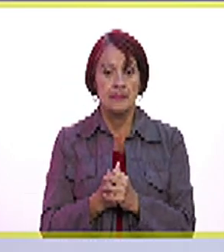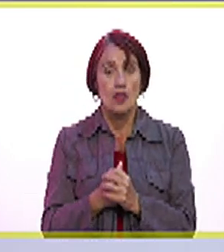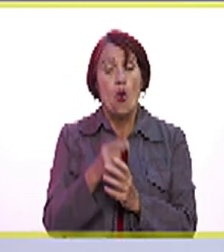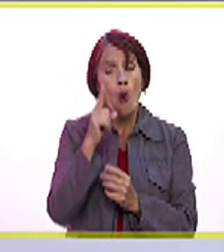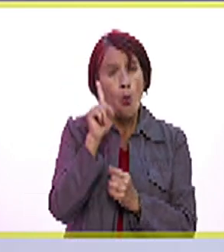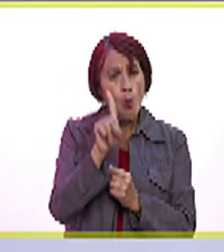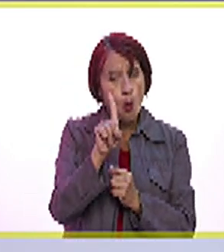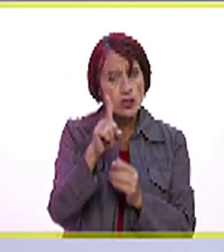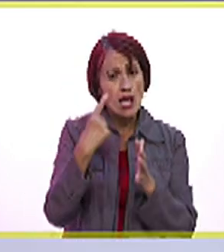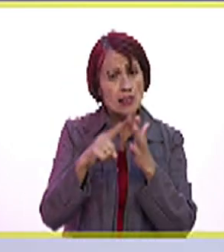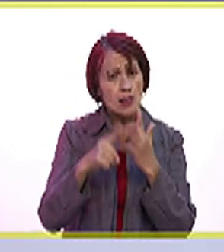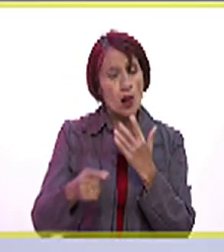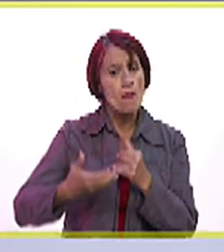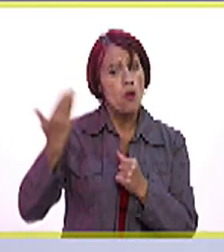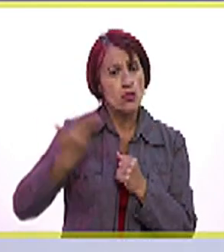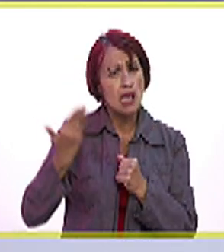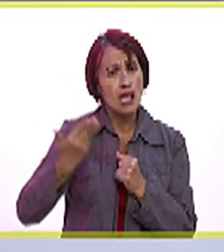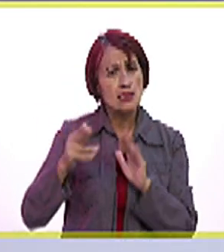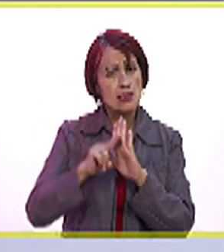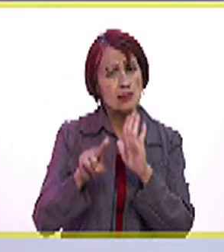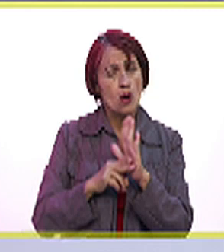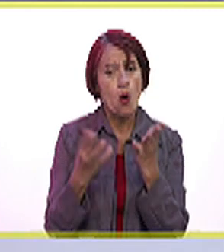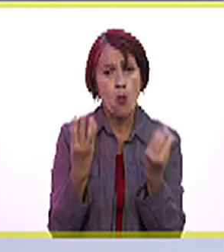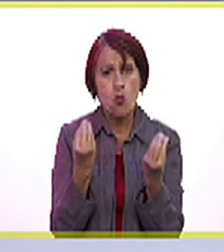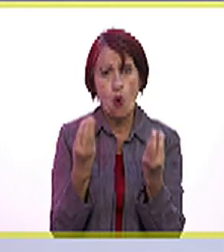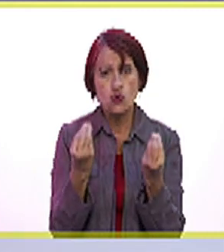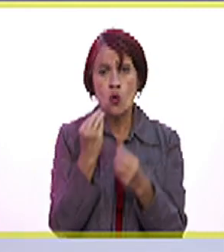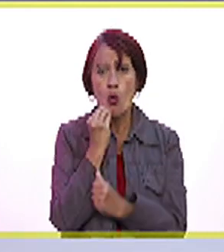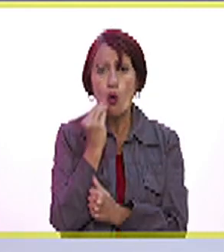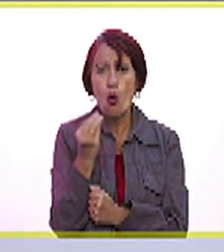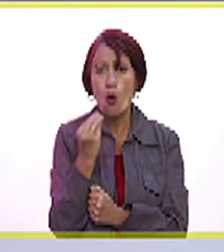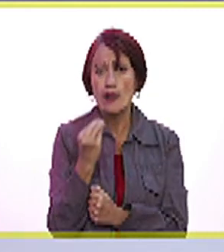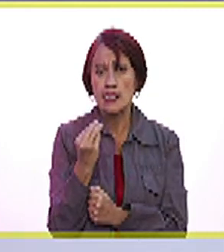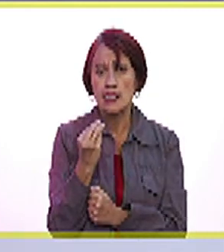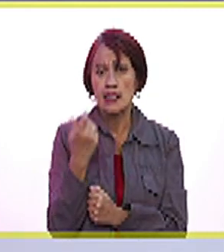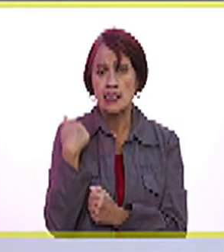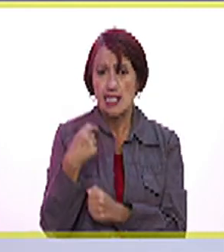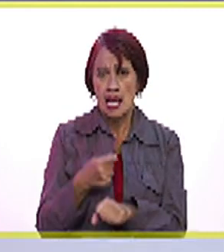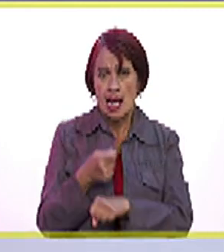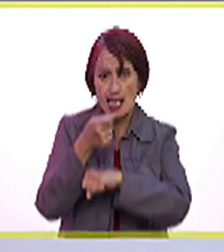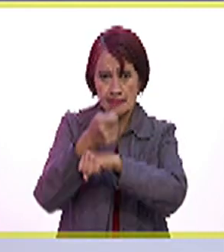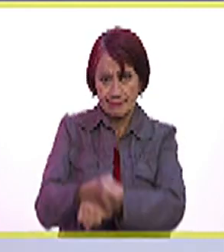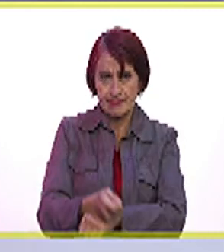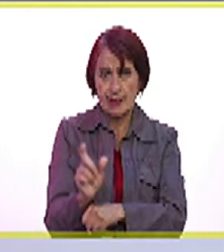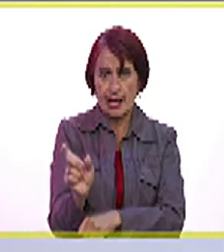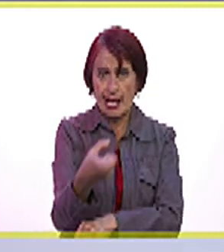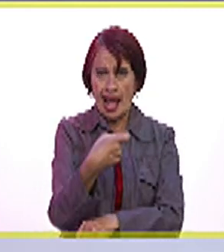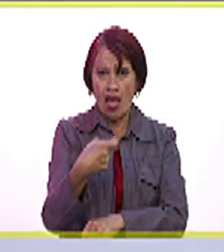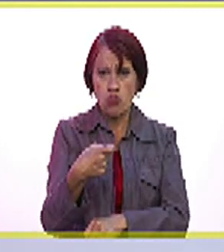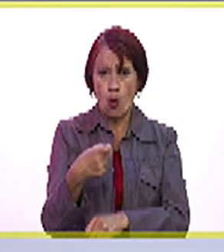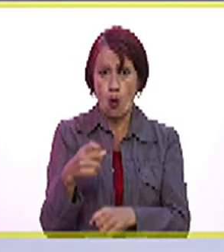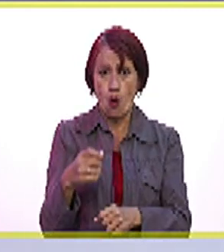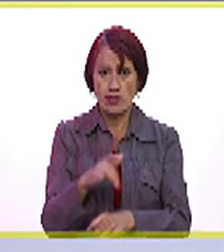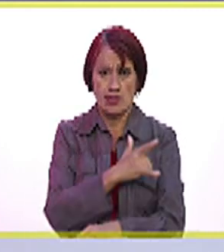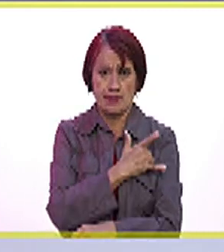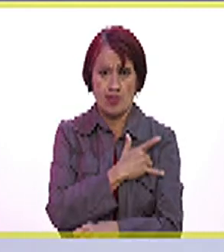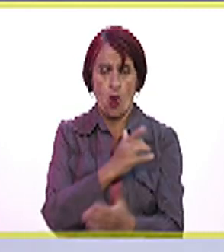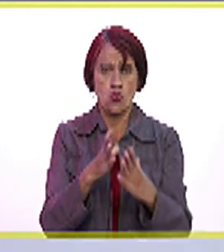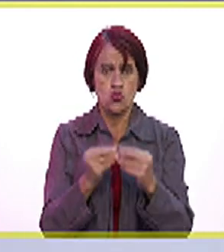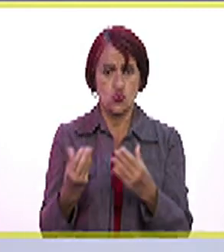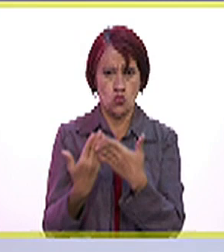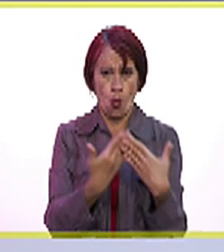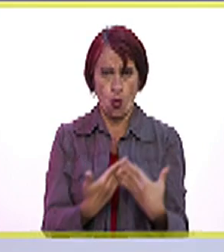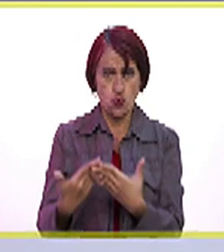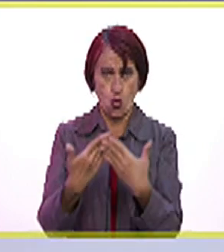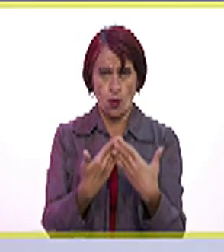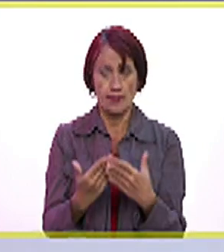Uno de los aspectos importantes es que muchos de estos jóvenes tienen algunos grados académicos y al paralelo de su